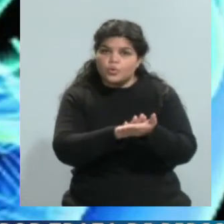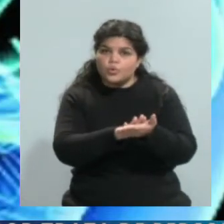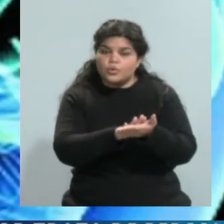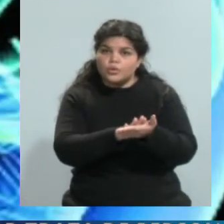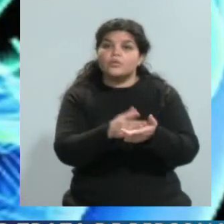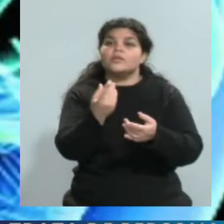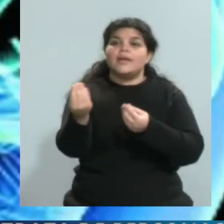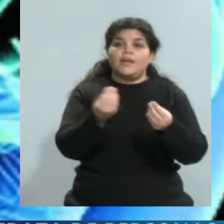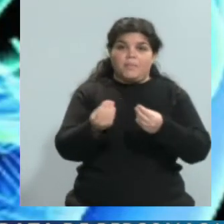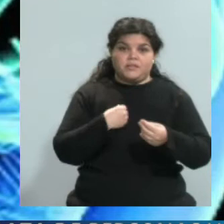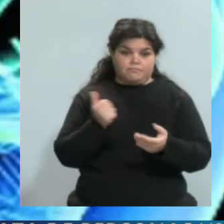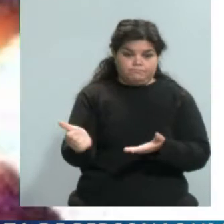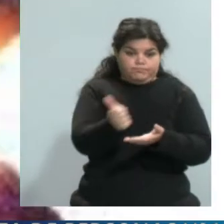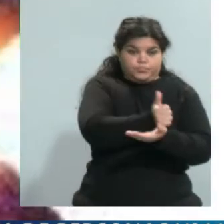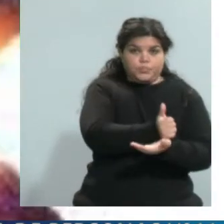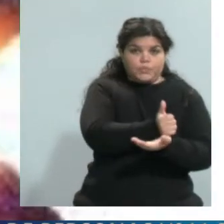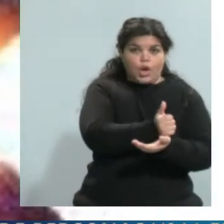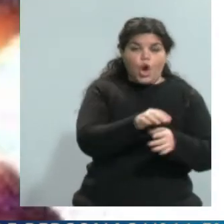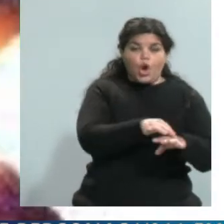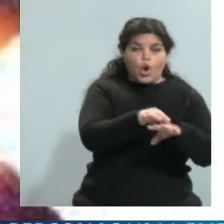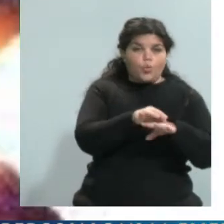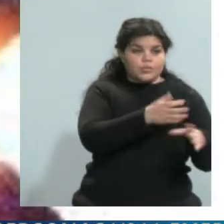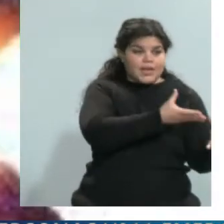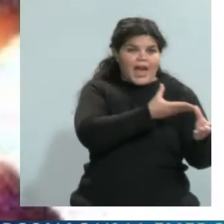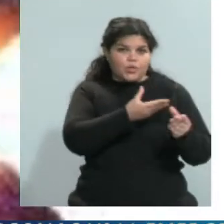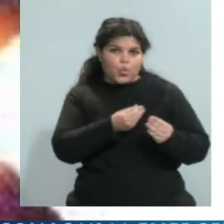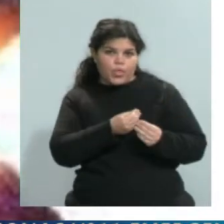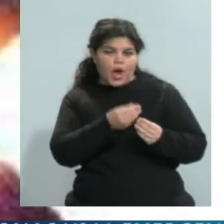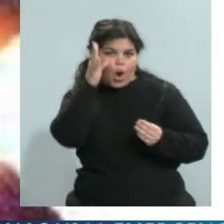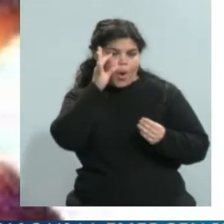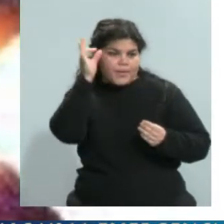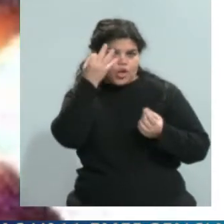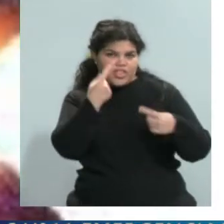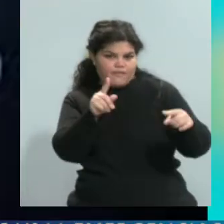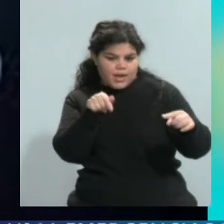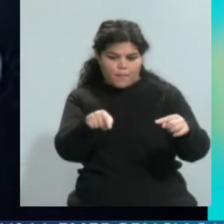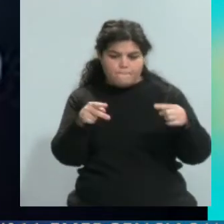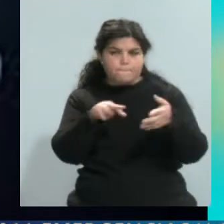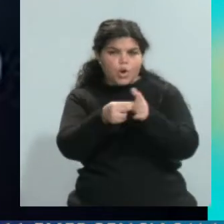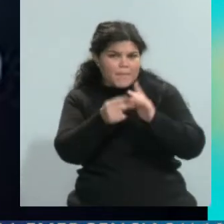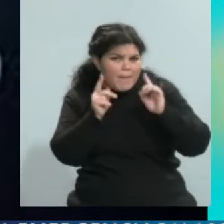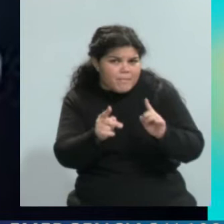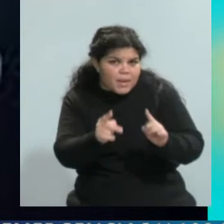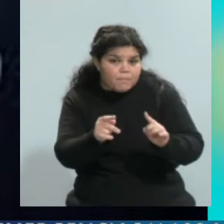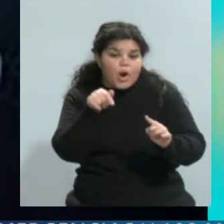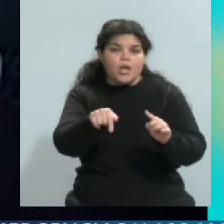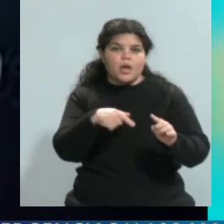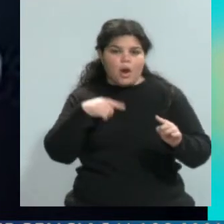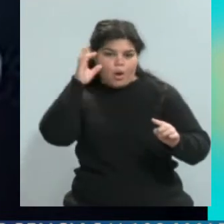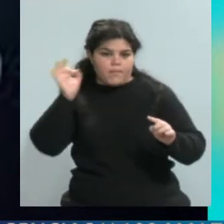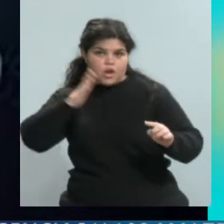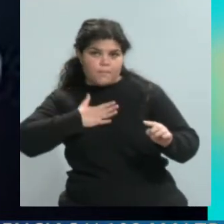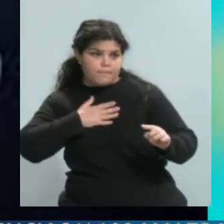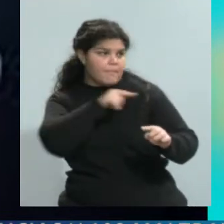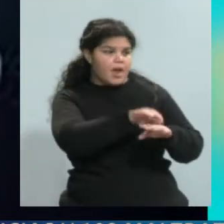¿Bien? Entonces, acompañarte a que vos descubras dónde está la solución, sí. Si hay una dolencia